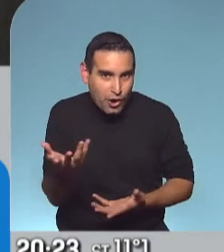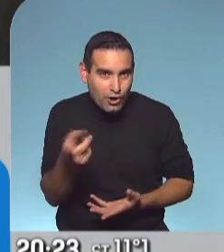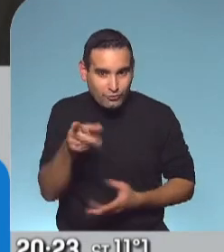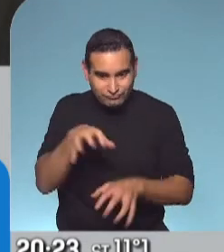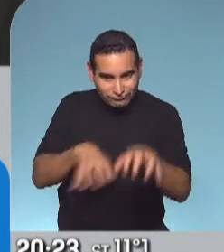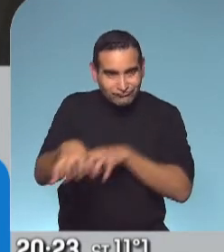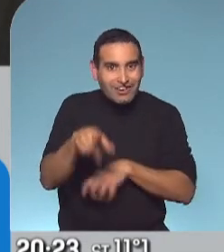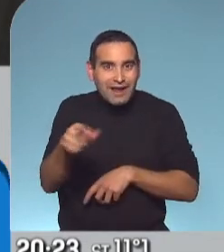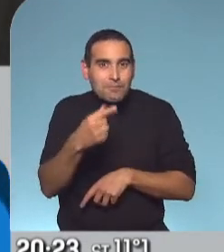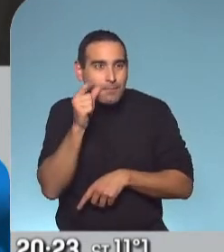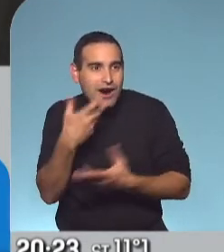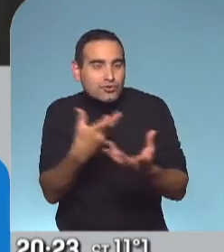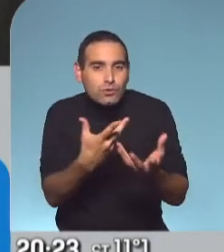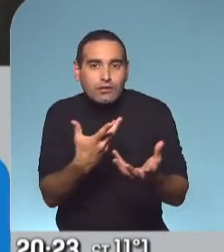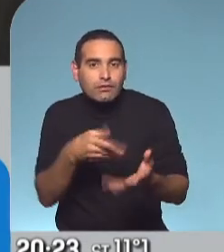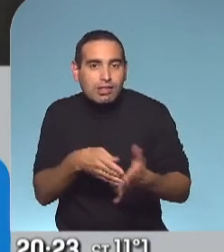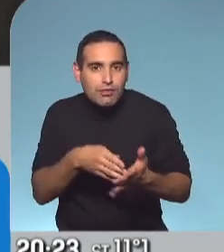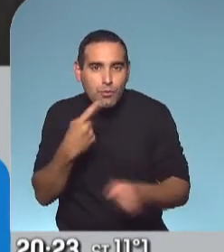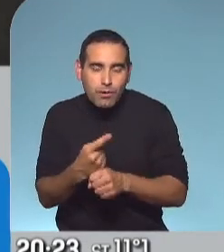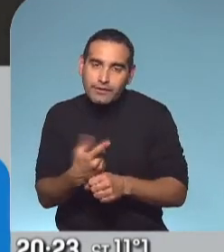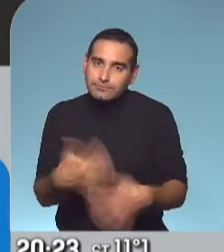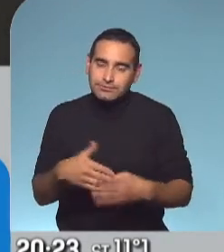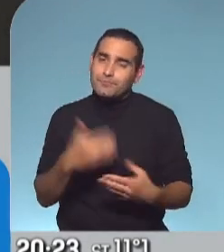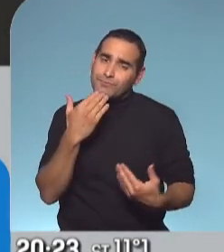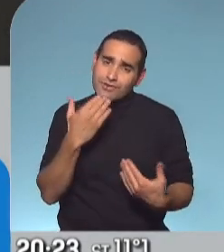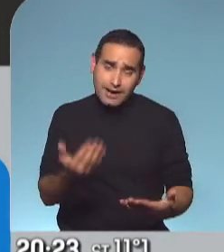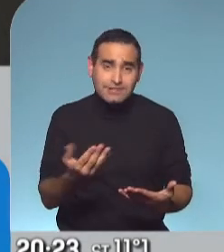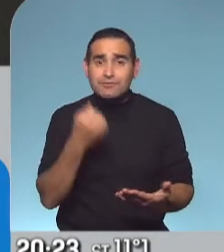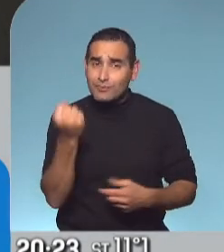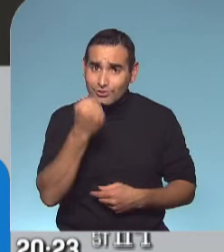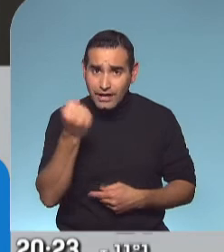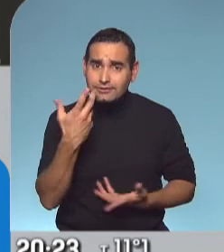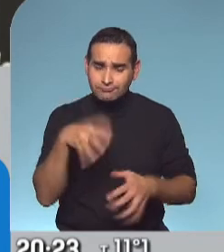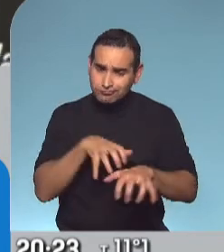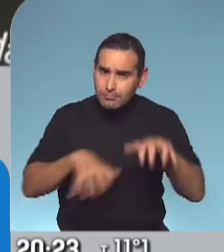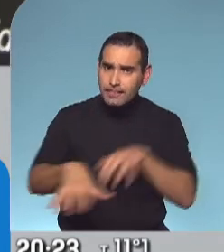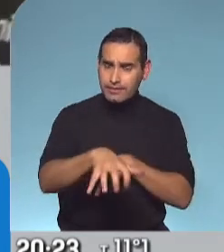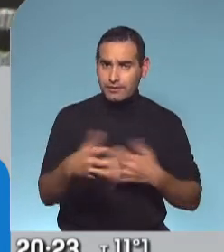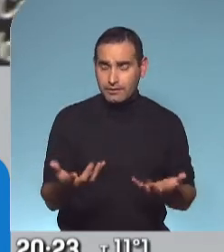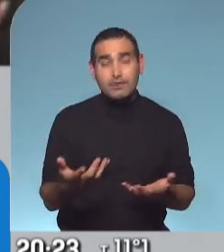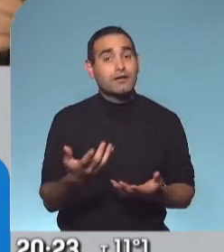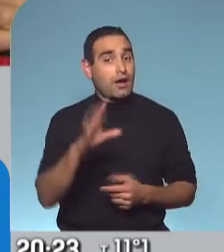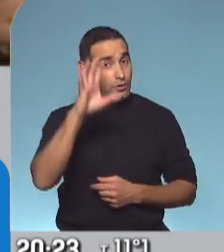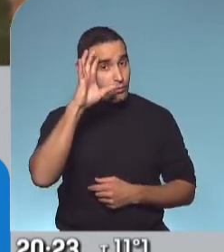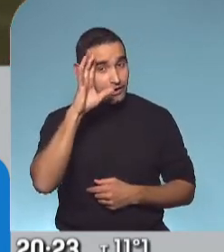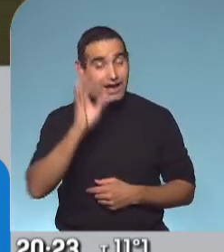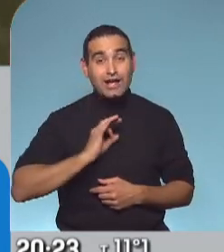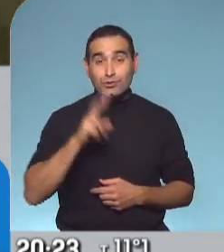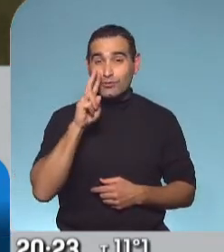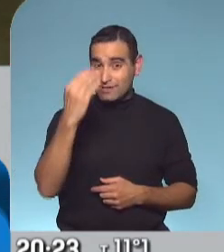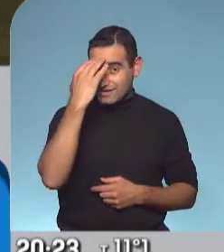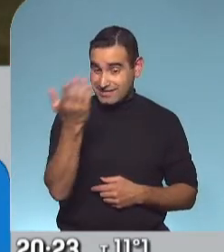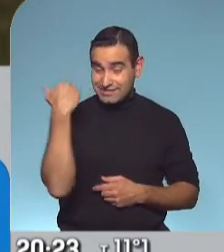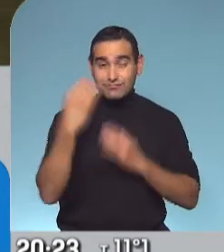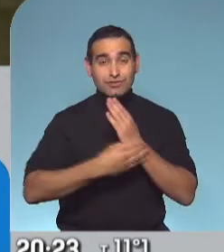a su padre y no lo puede hacer. Te agradecemos mucho, de eso se trata, de ponerse en el lugar del otro. Recordemos que en el año 2015 el